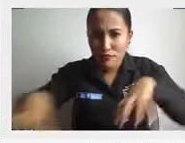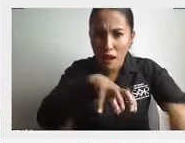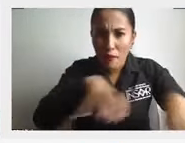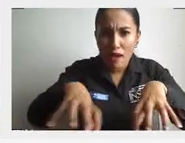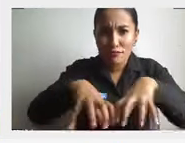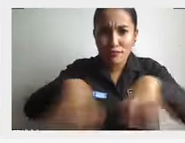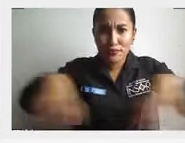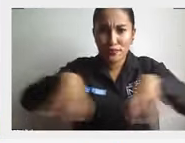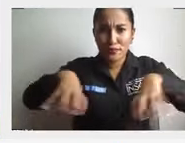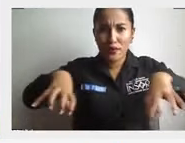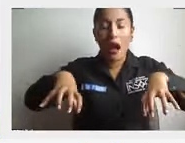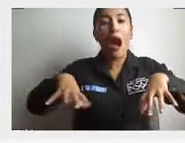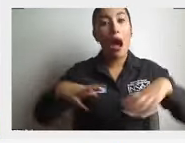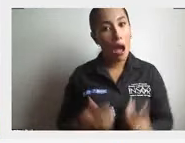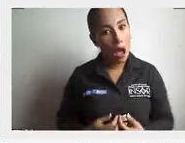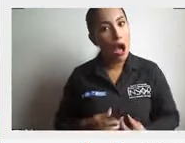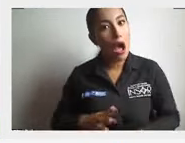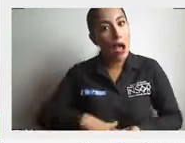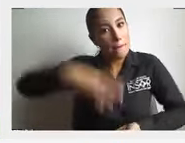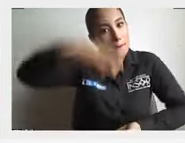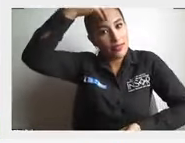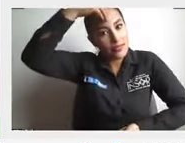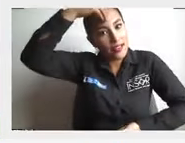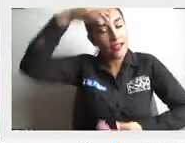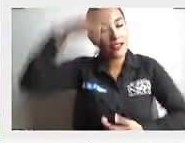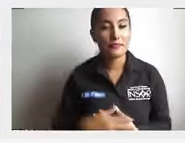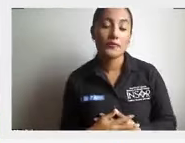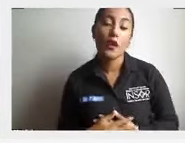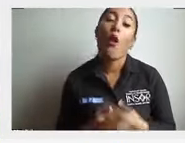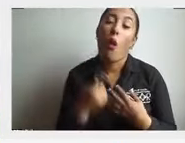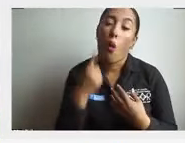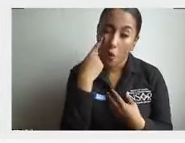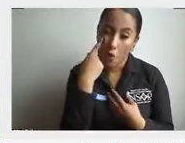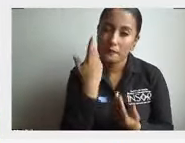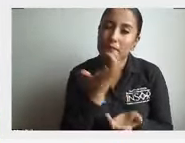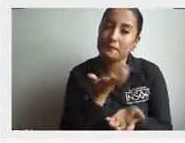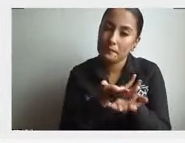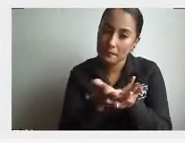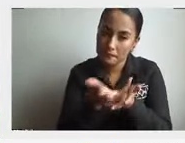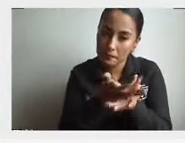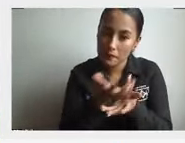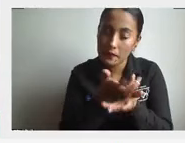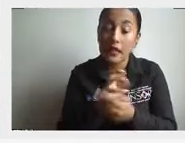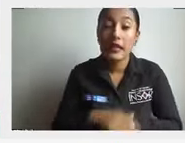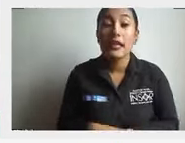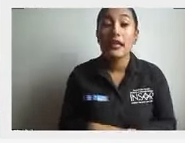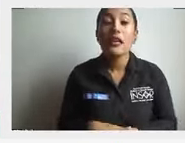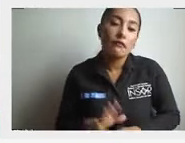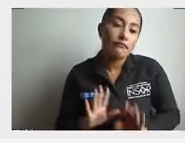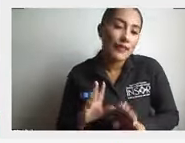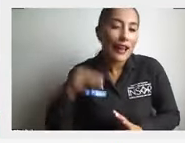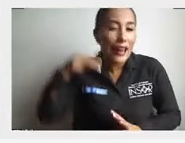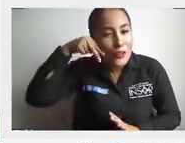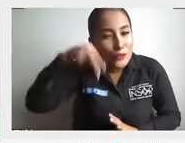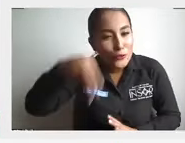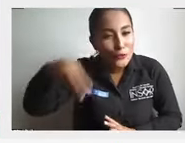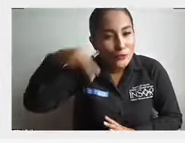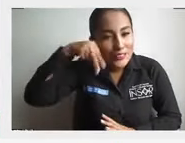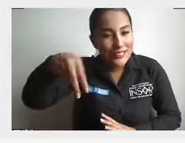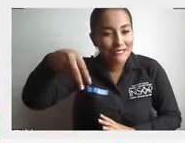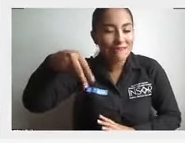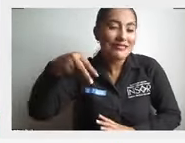aprendizajes. Obviamente es muy importante, que eso sí lo recomendamos mucho, que les mantengamos sus rutinas, ¿no? Que no se pierda